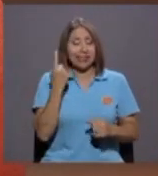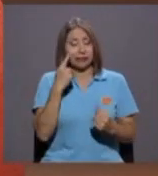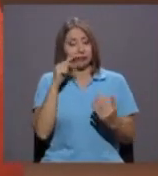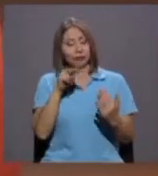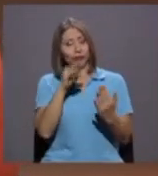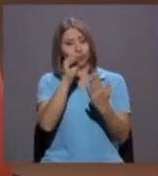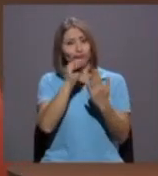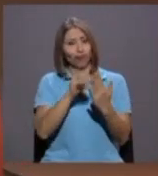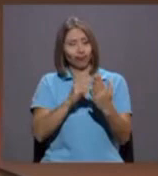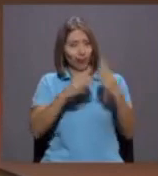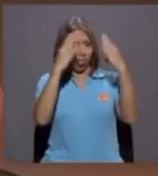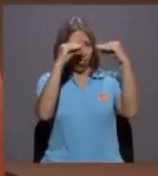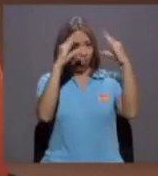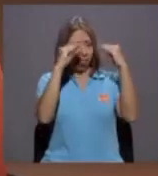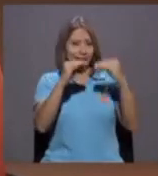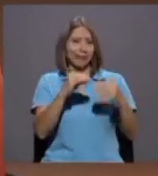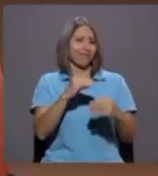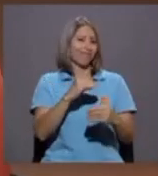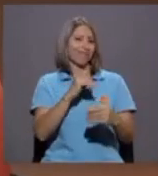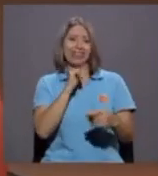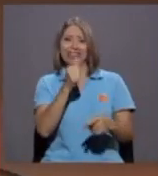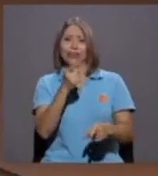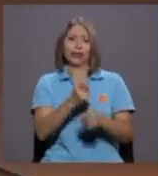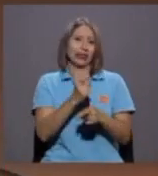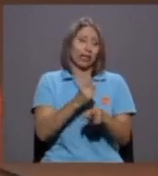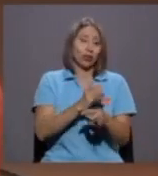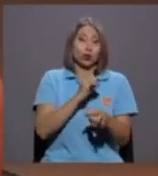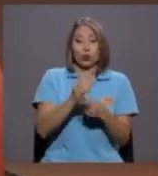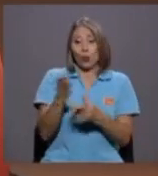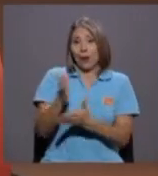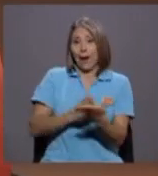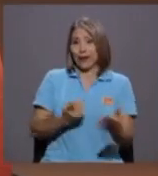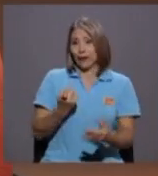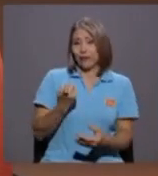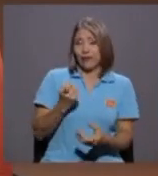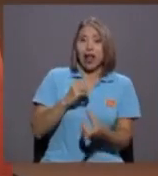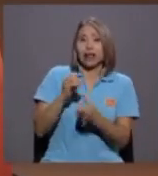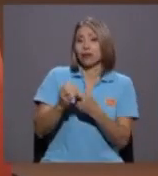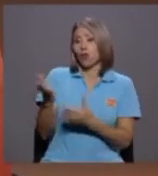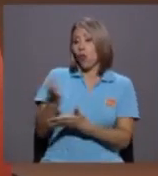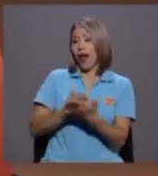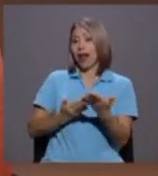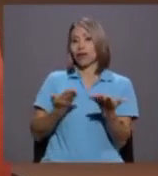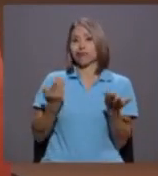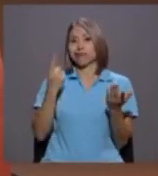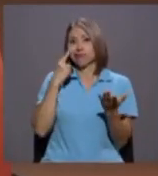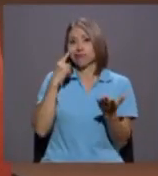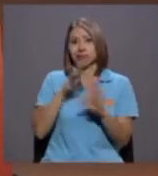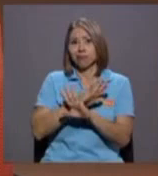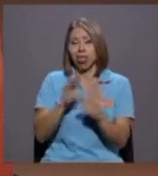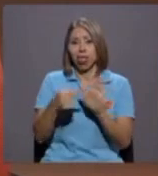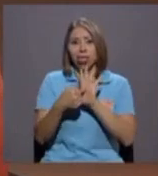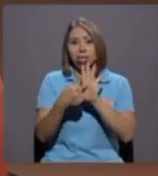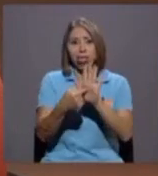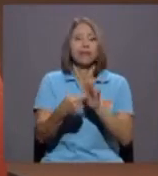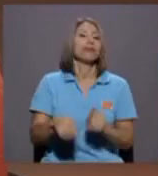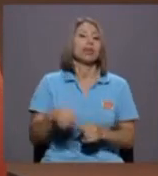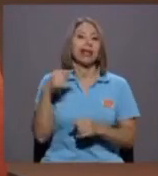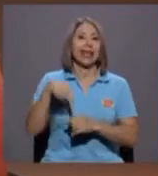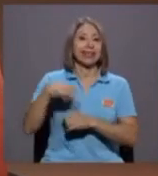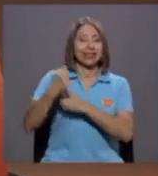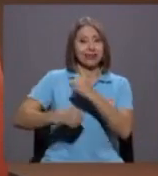incorrectos, omisiones, no revelaciones, y en este año